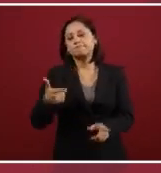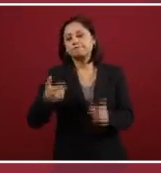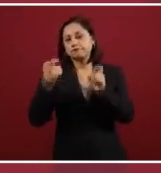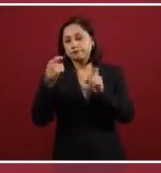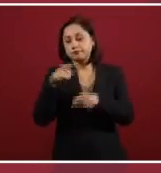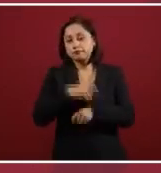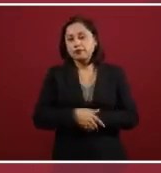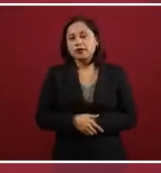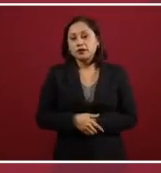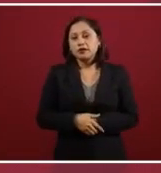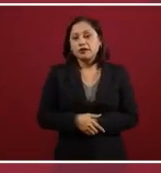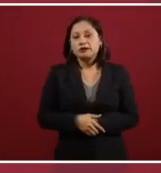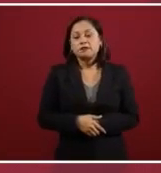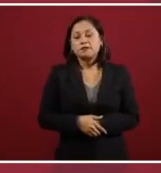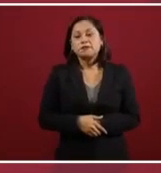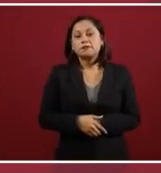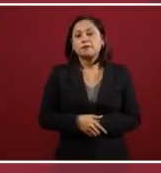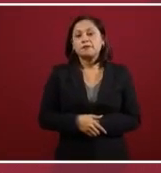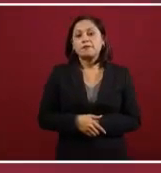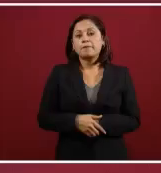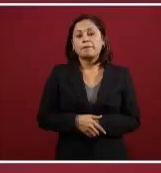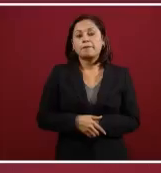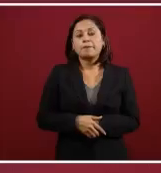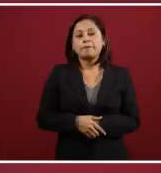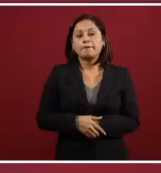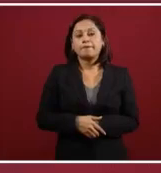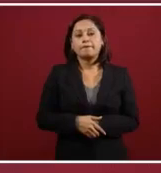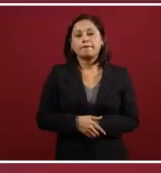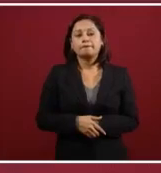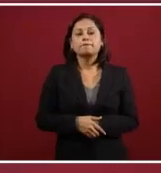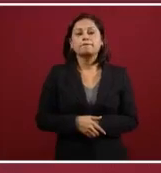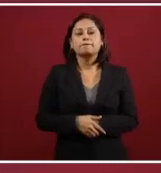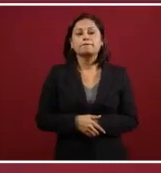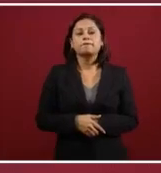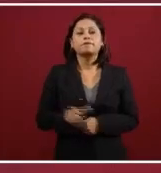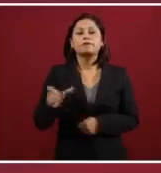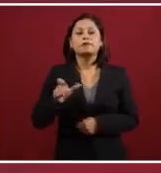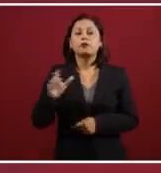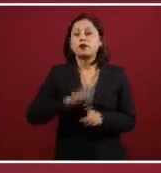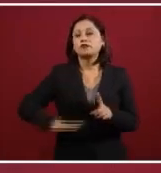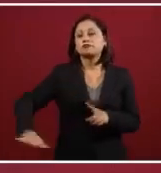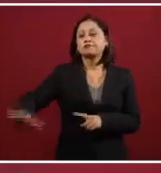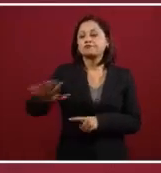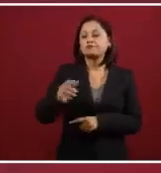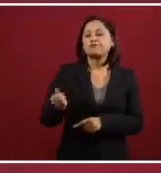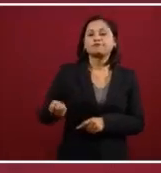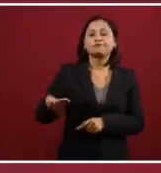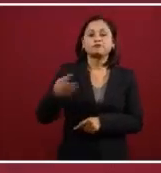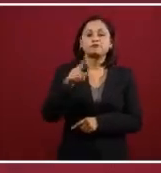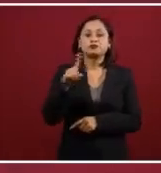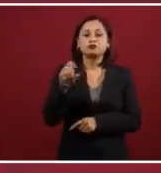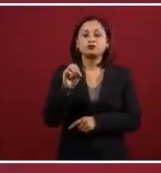en tiempos de sopilotes.